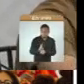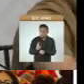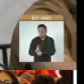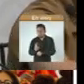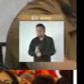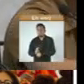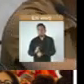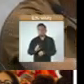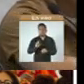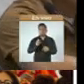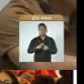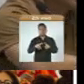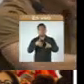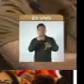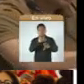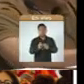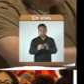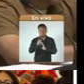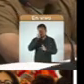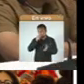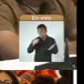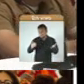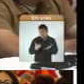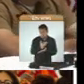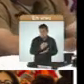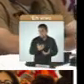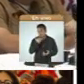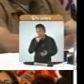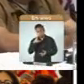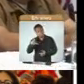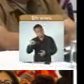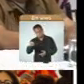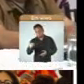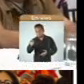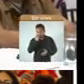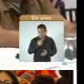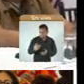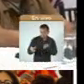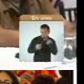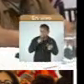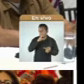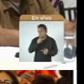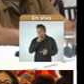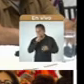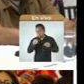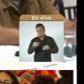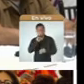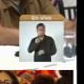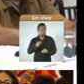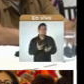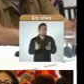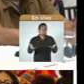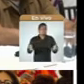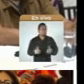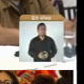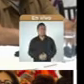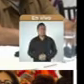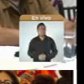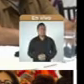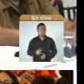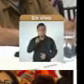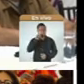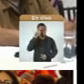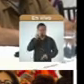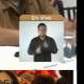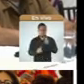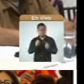nadie le prohíbe el acceso Oye no tomes esto no digas lo otro ya lo ayer lo platicamos